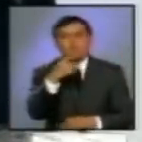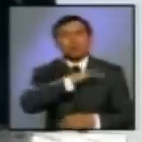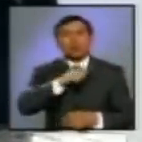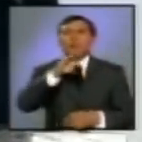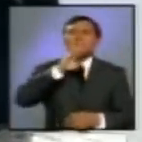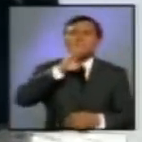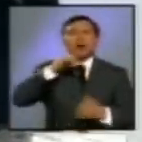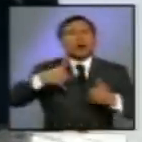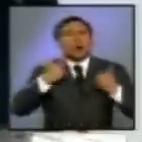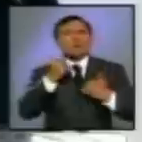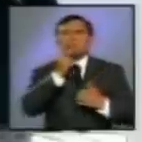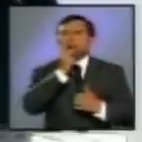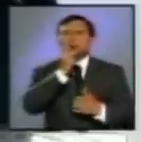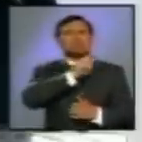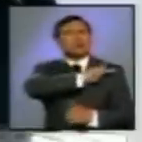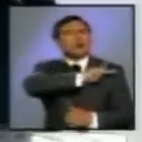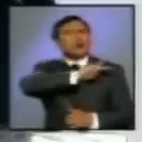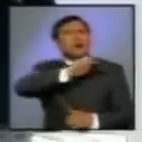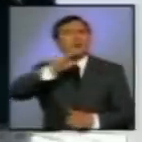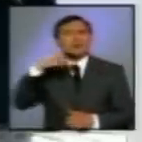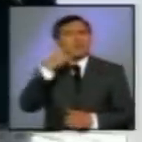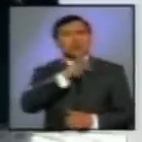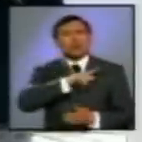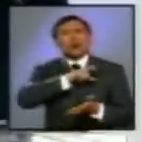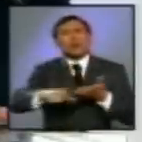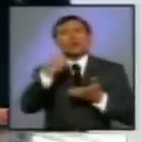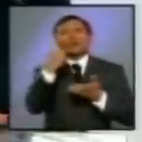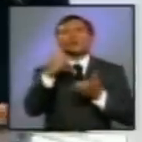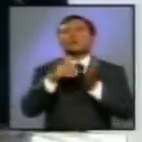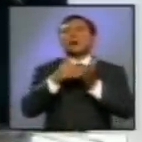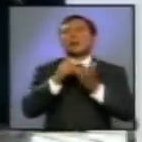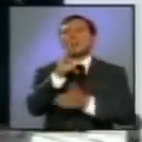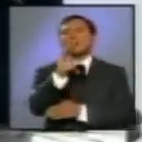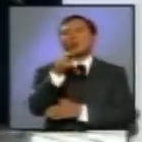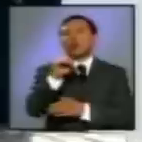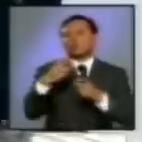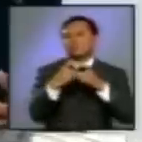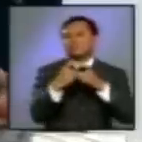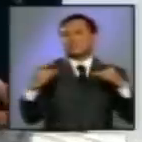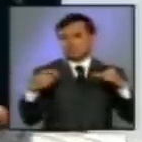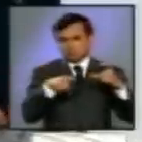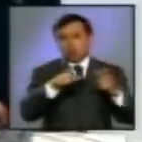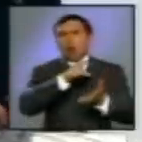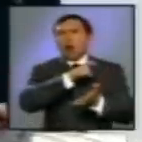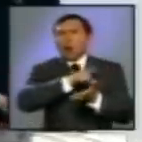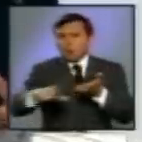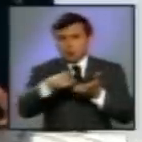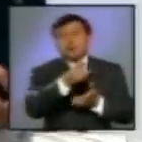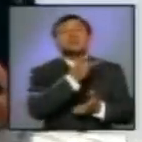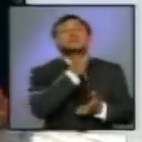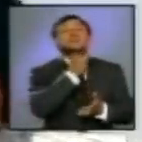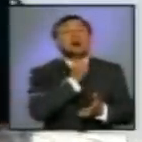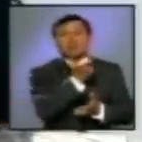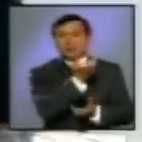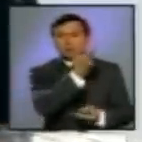papá, pueda comprar o adquirir un bono ciudadano y de esa manera ser partícipes de este petróleo y de lo